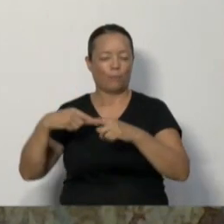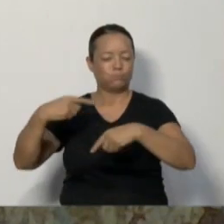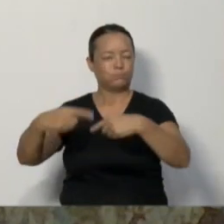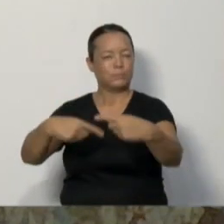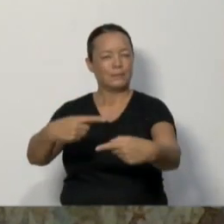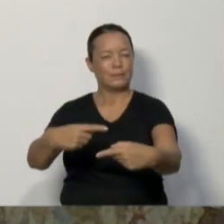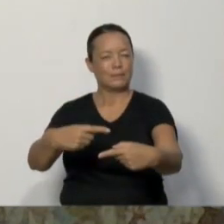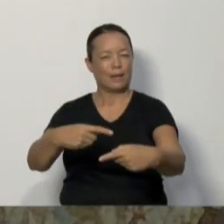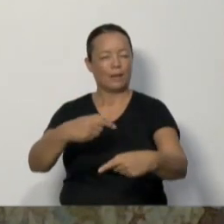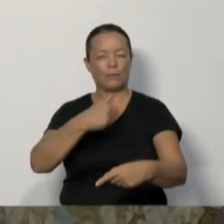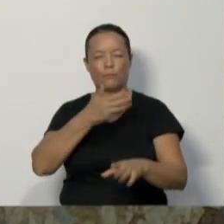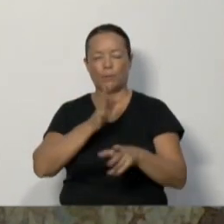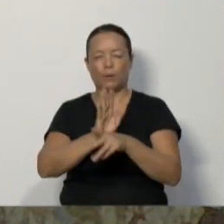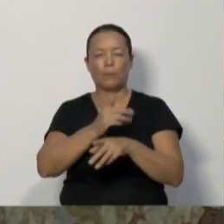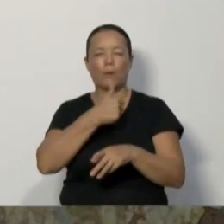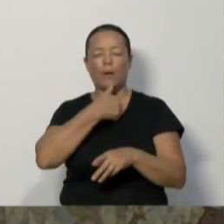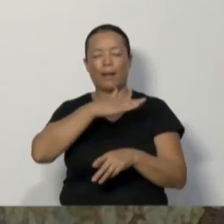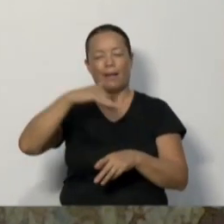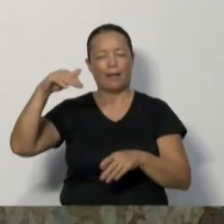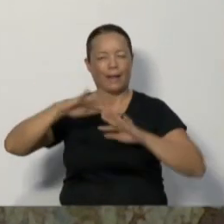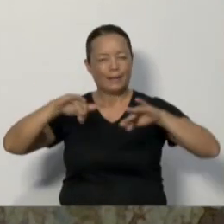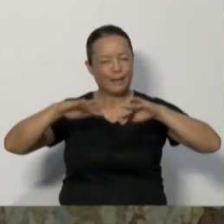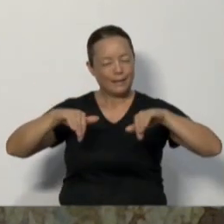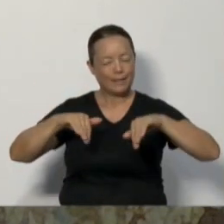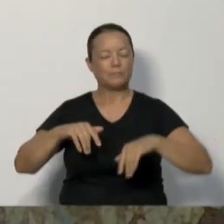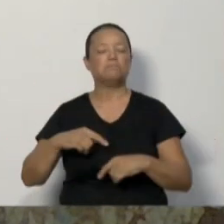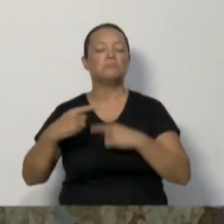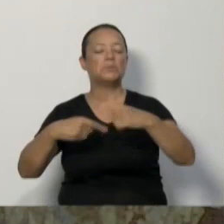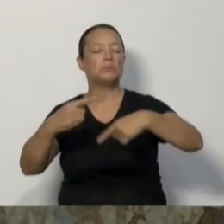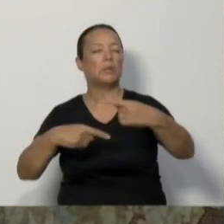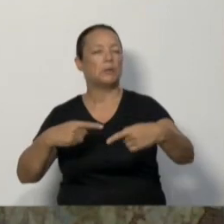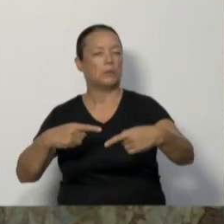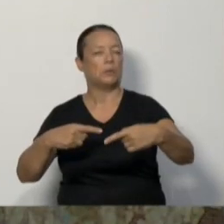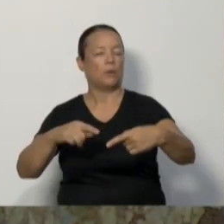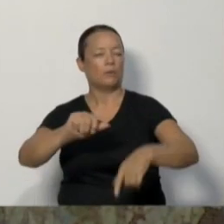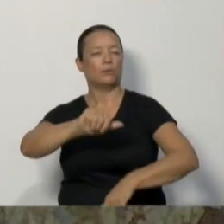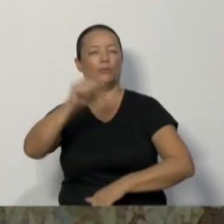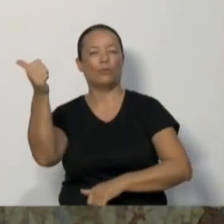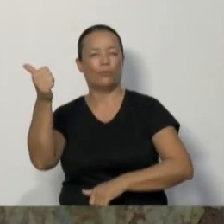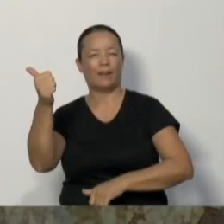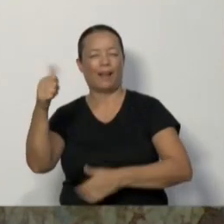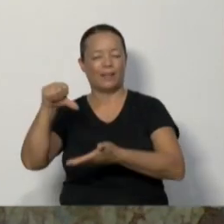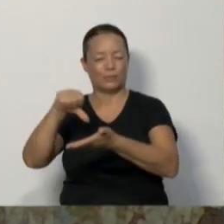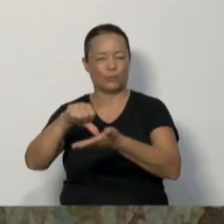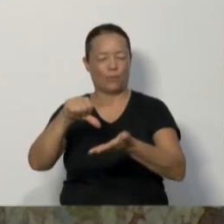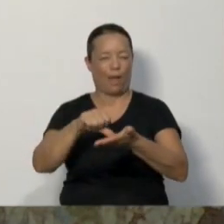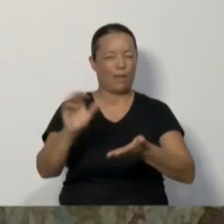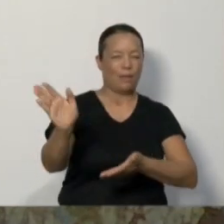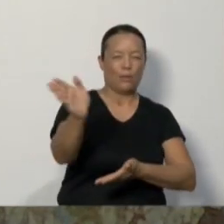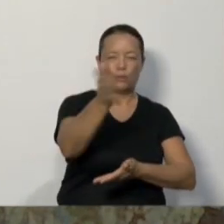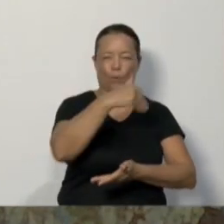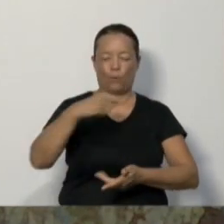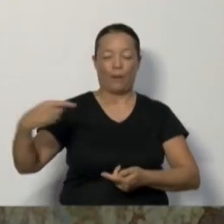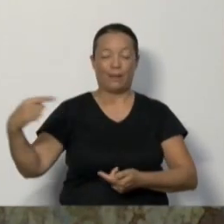a la orilla del mar. Tus descendientes conquistarán las ciudades de sus enemigos